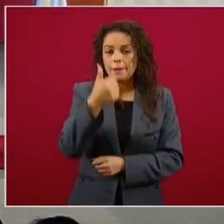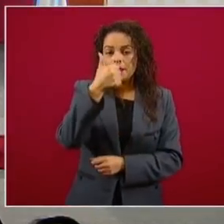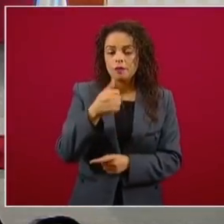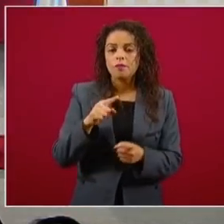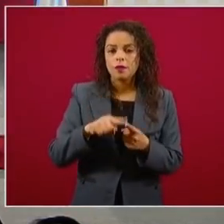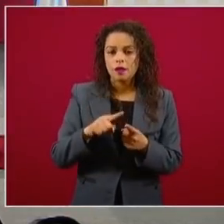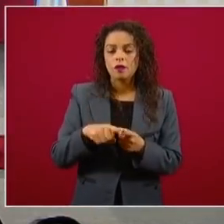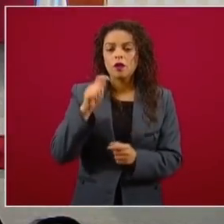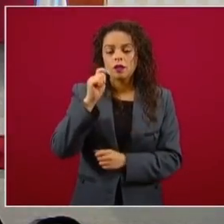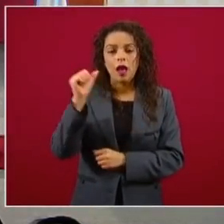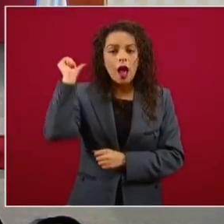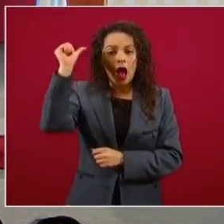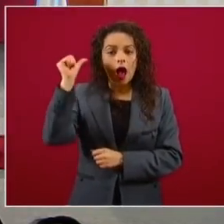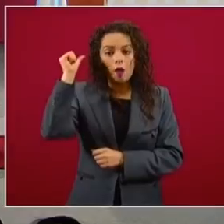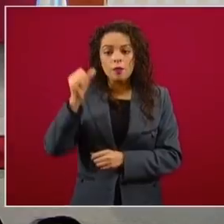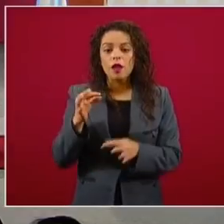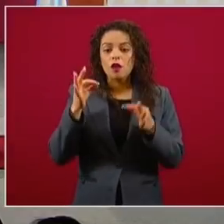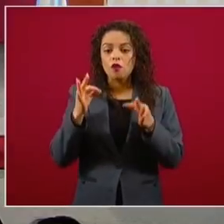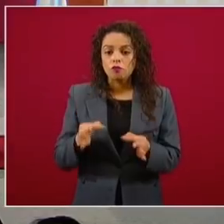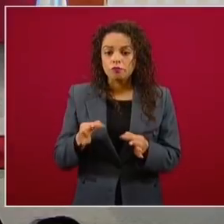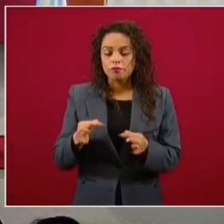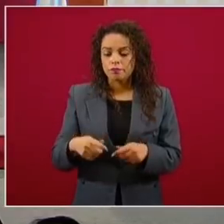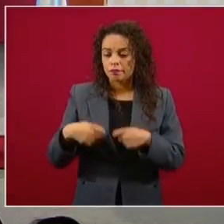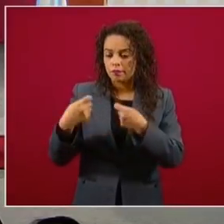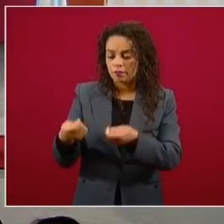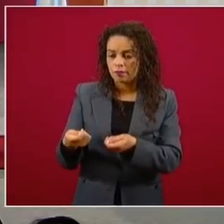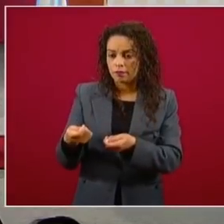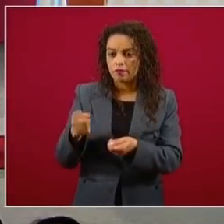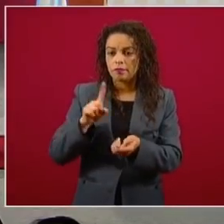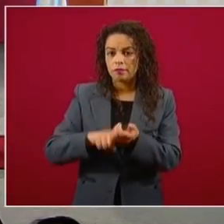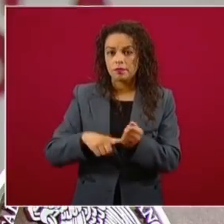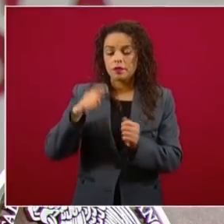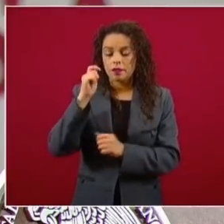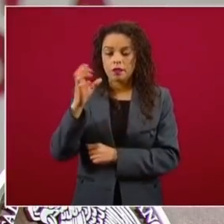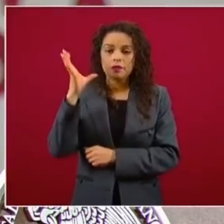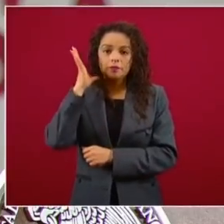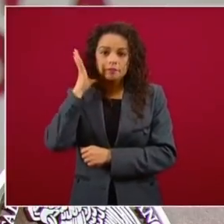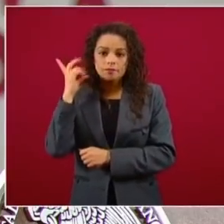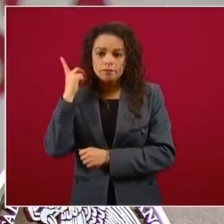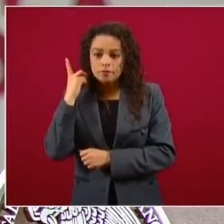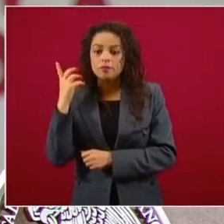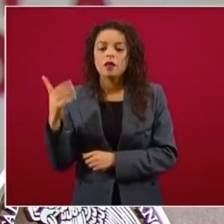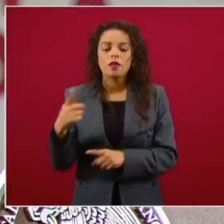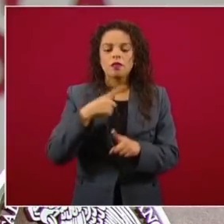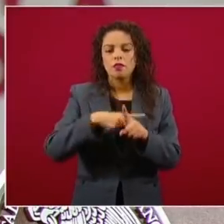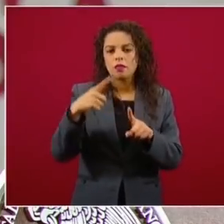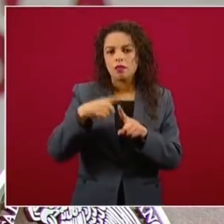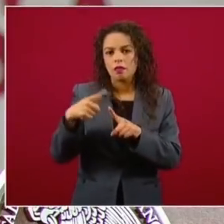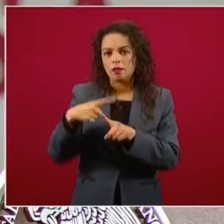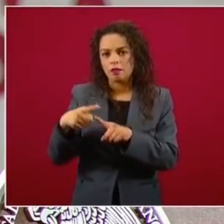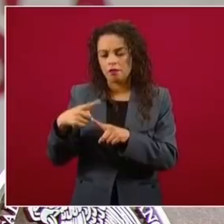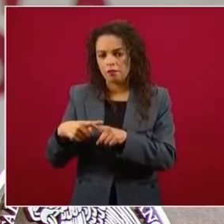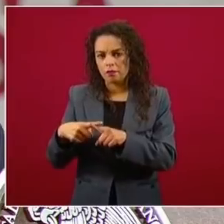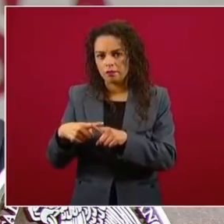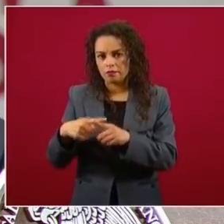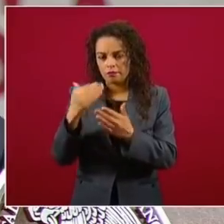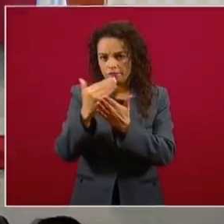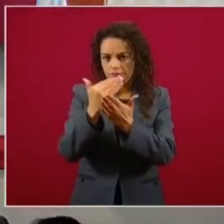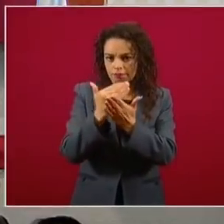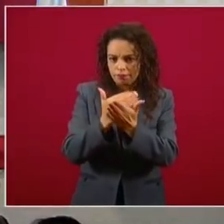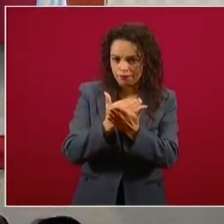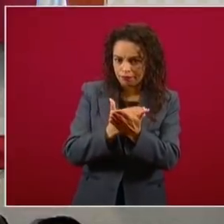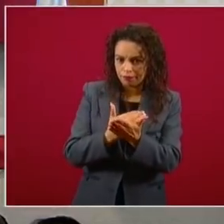manera formal al Congreso de la Unión los precriterios generales de política económica. Después,